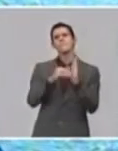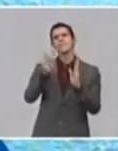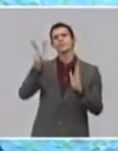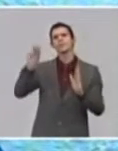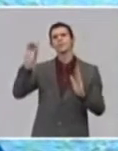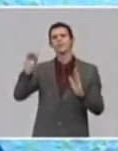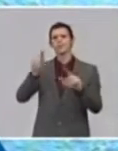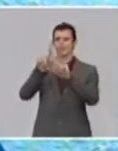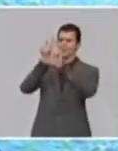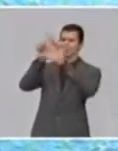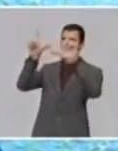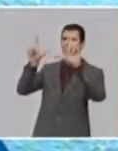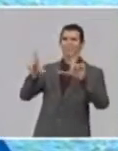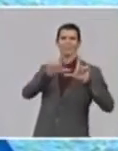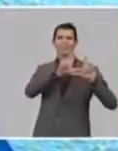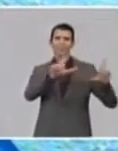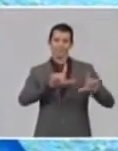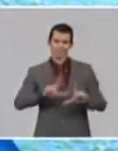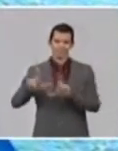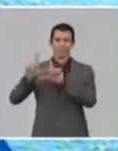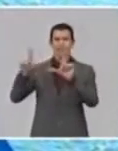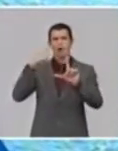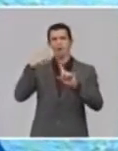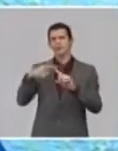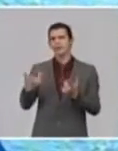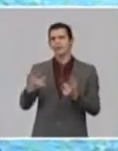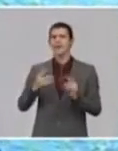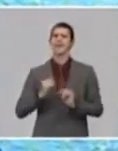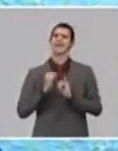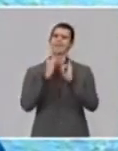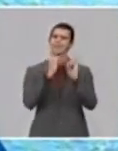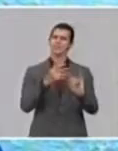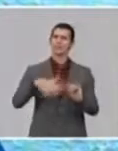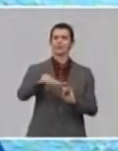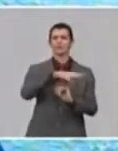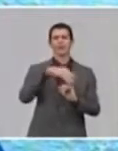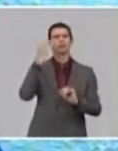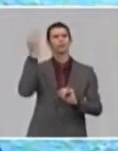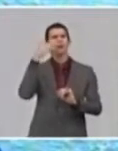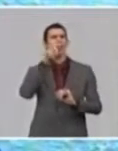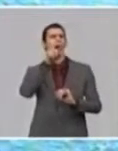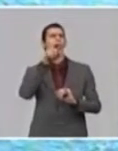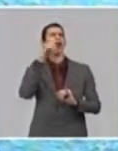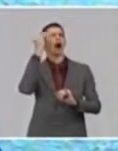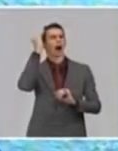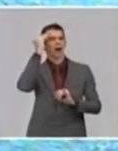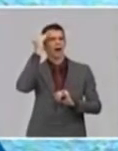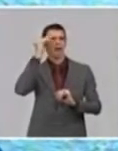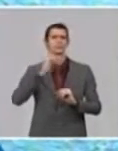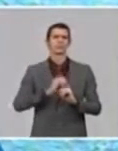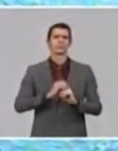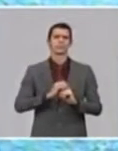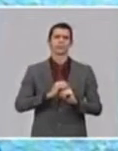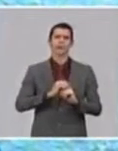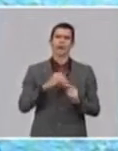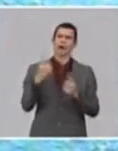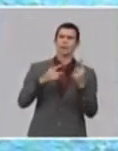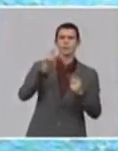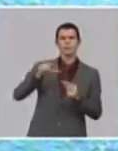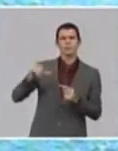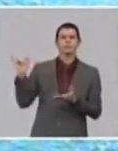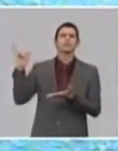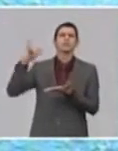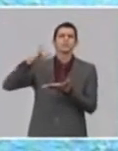cubanos residentes en el exterior y que vinieron a visitar, y nuestra organización, de conjunto con la Federación de Mujeres Cubanas, también ayudó a identificar